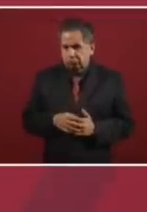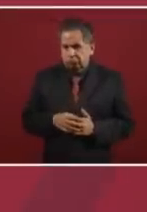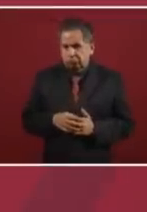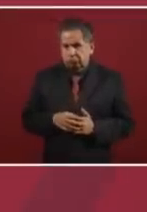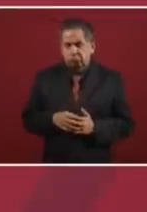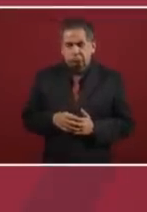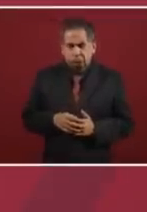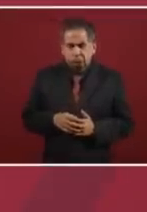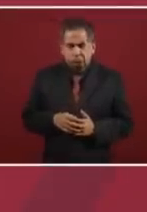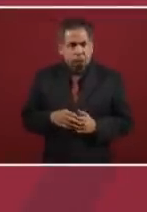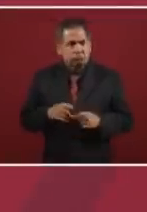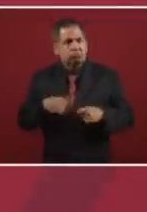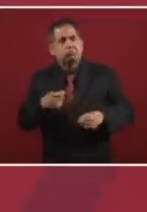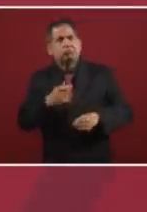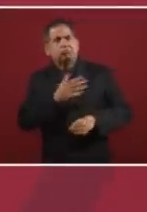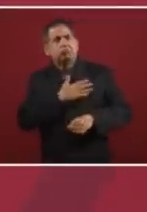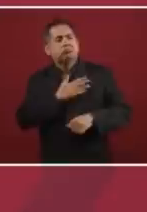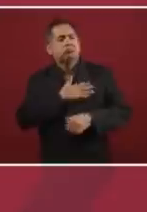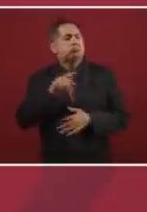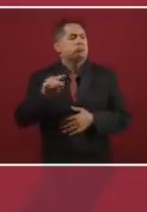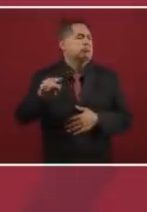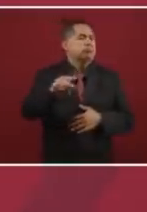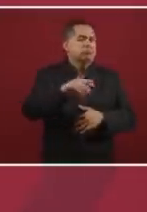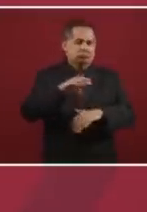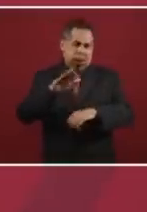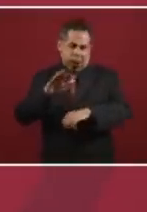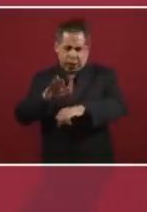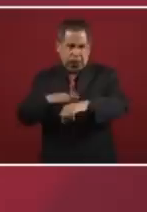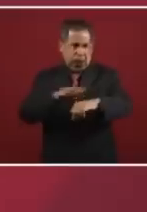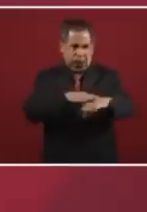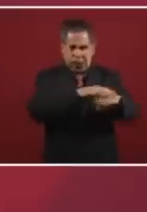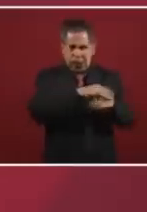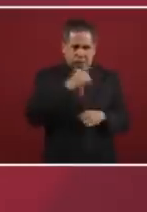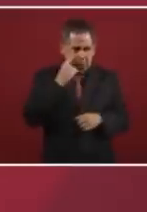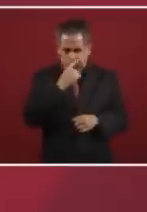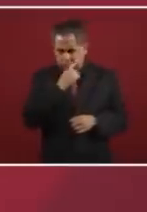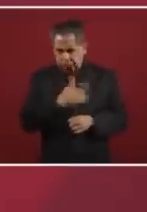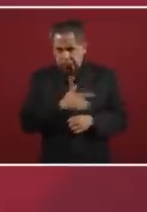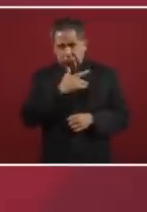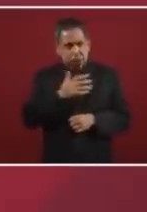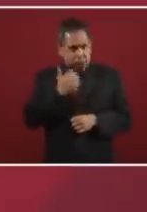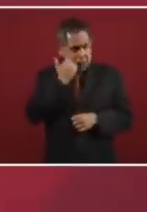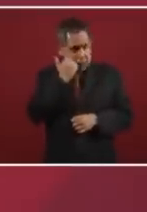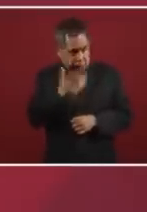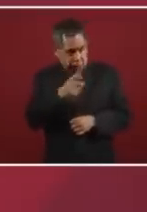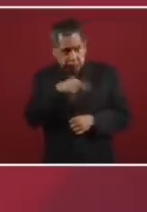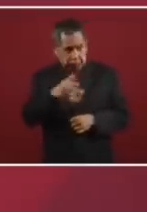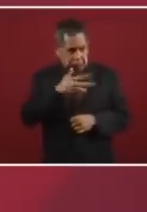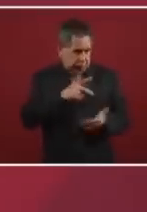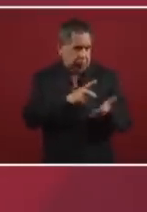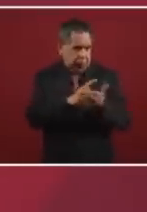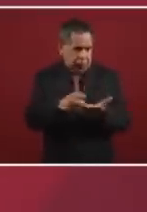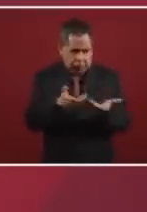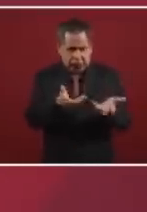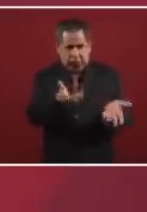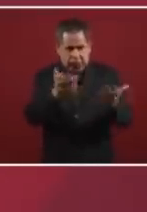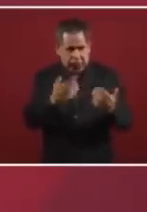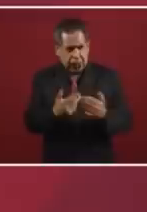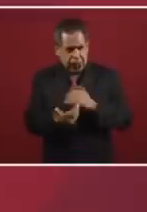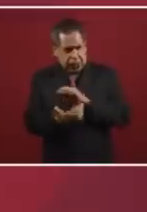llame a los ciudadanos a que se pueda ejercer este derecho